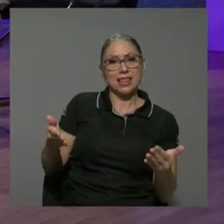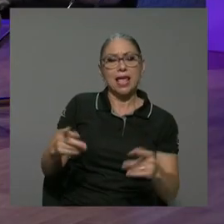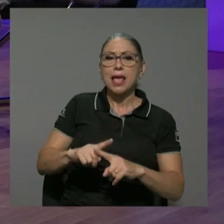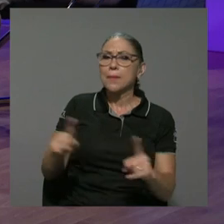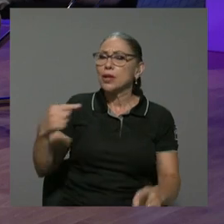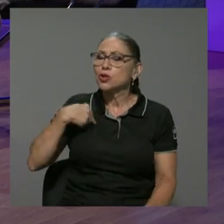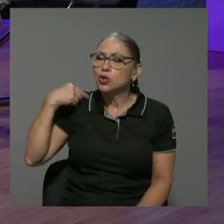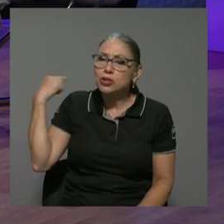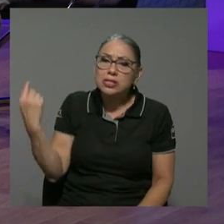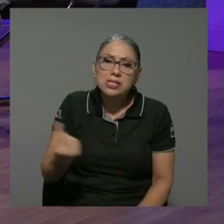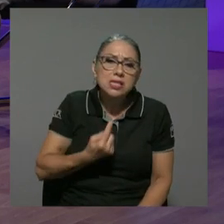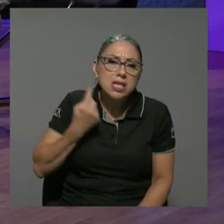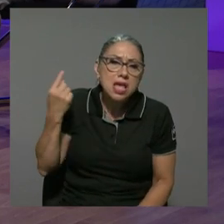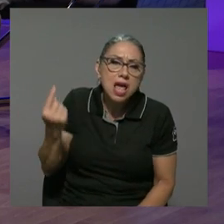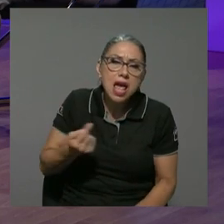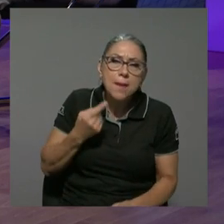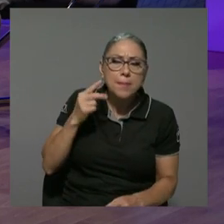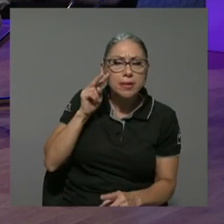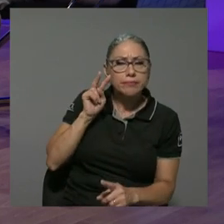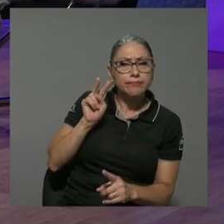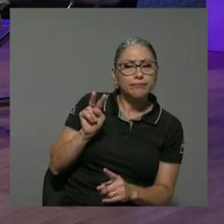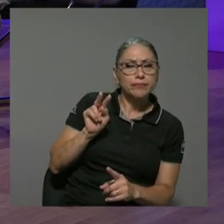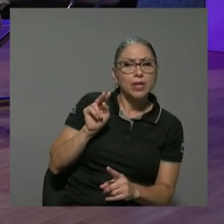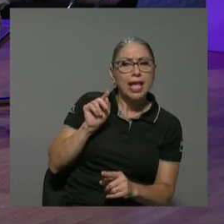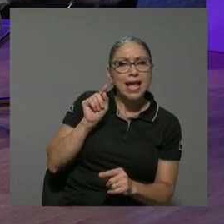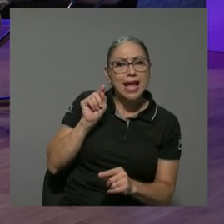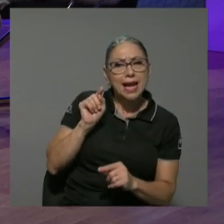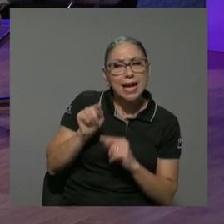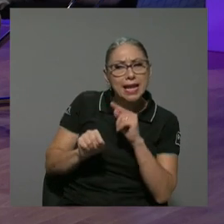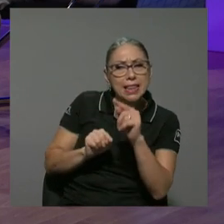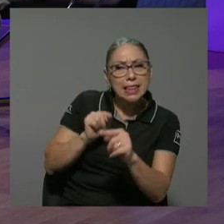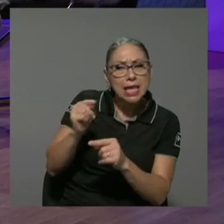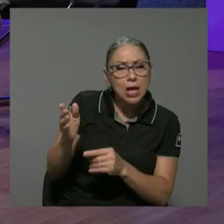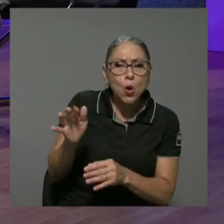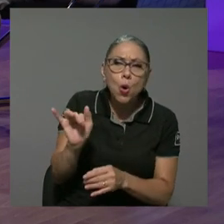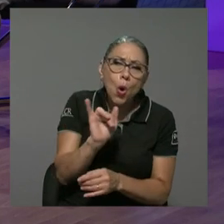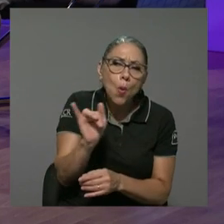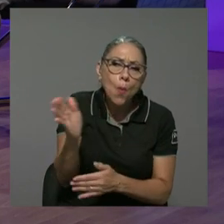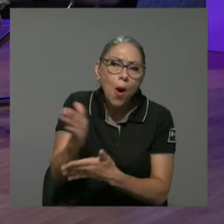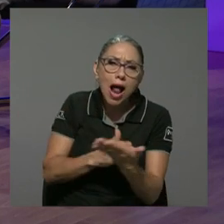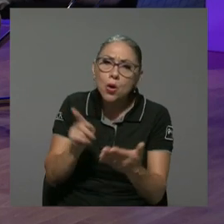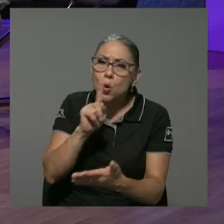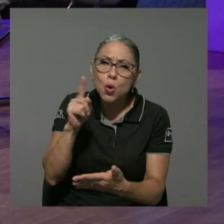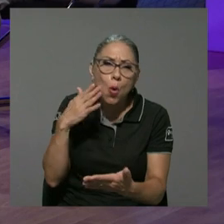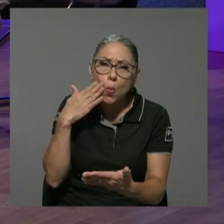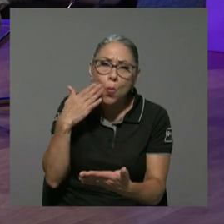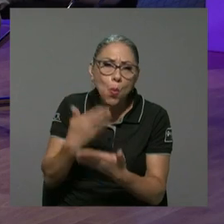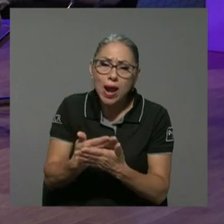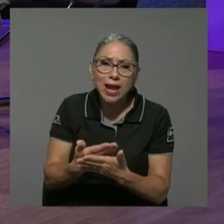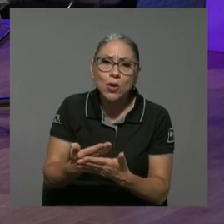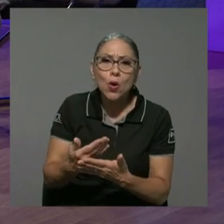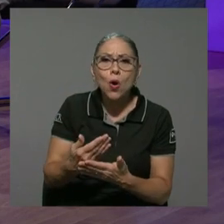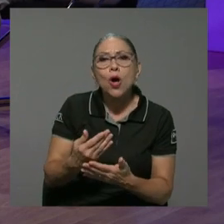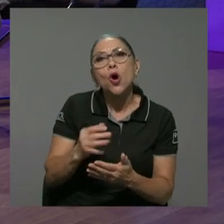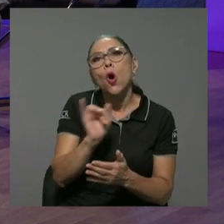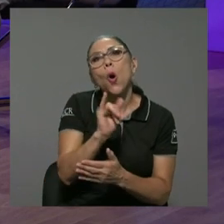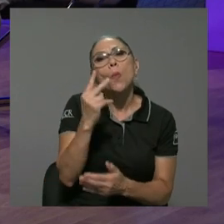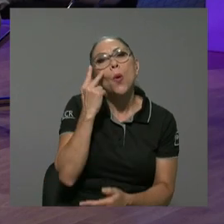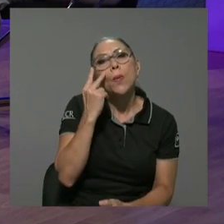crítico y siempre lo vi como algo que tal vez no era tan bueno, es ver las luchas con cierta nostalgia